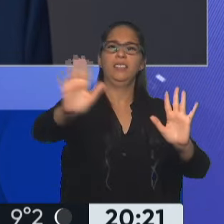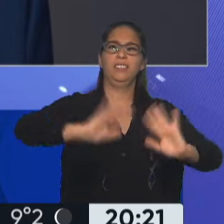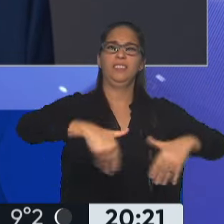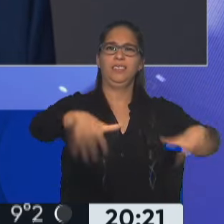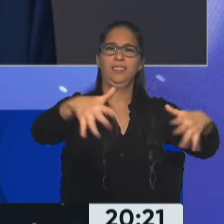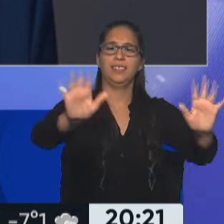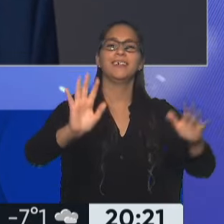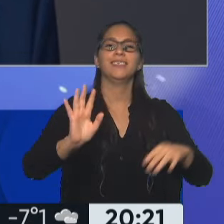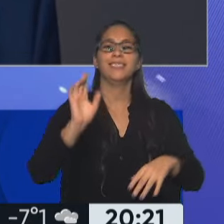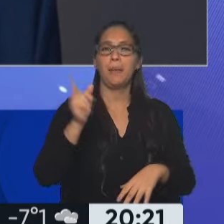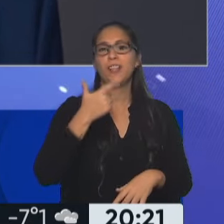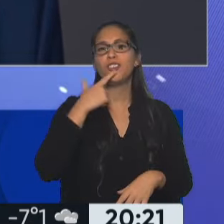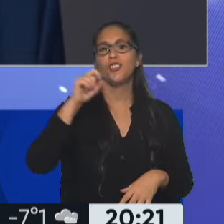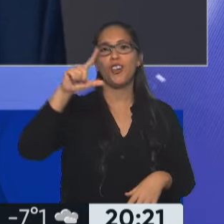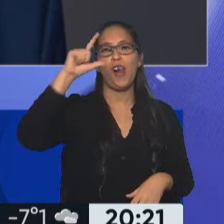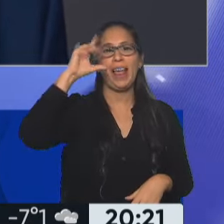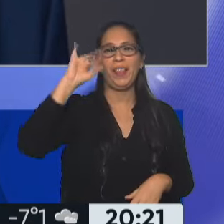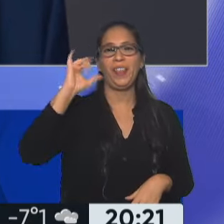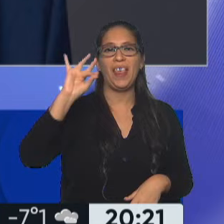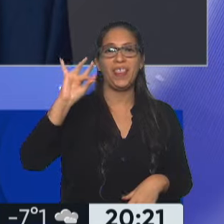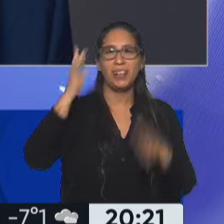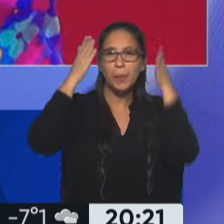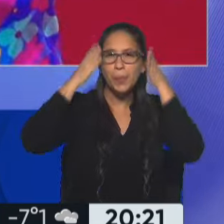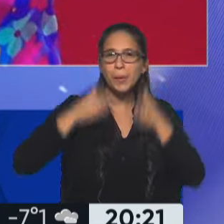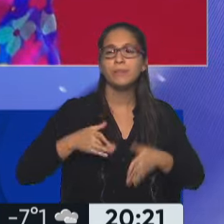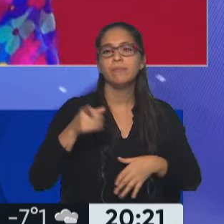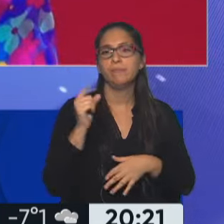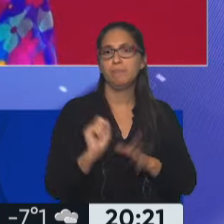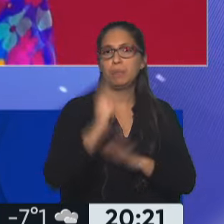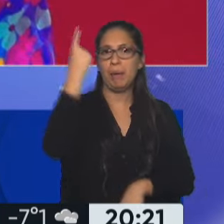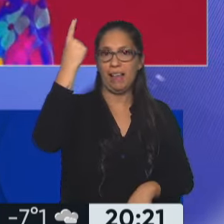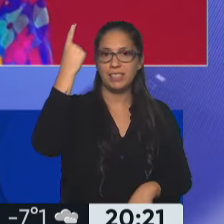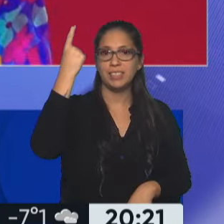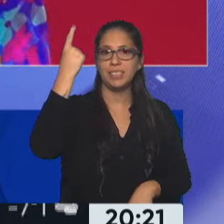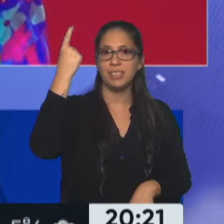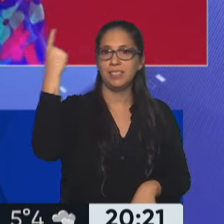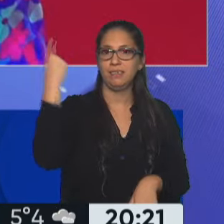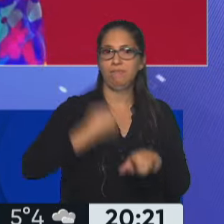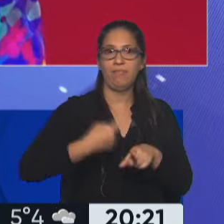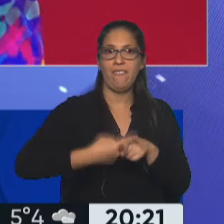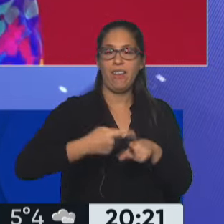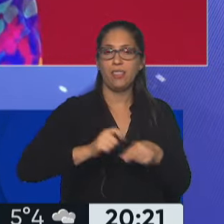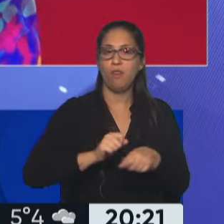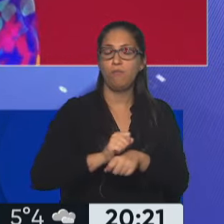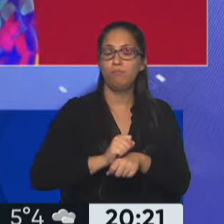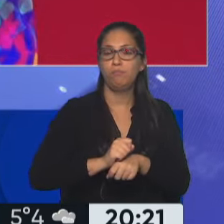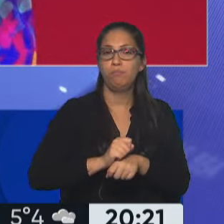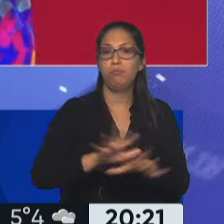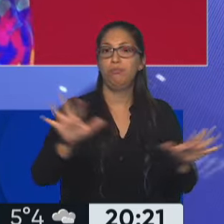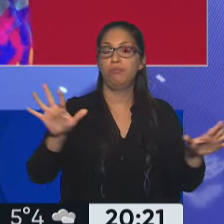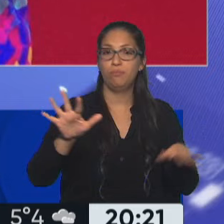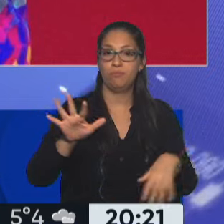Y también, bueno, Soledad, grandes personajes. Es la primera vez que se hace esta mega exposición en base a